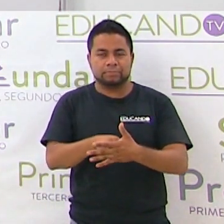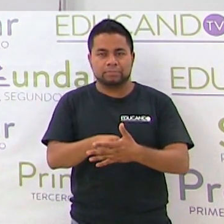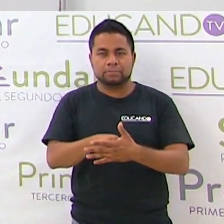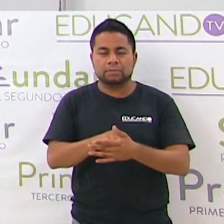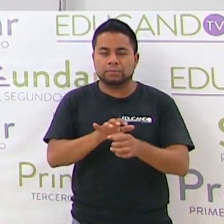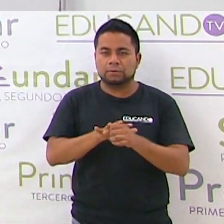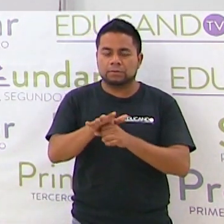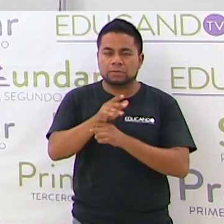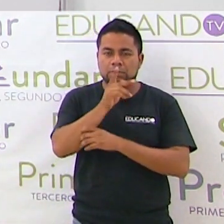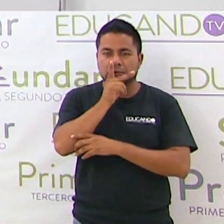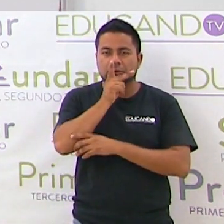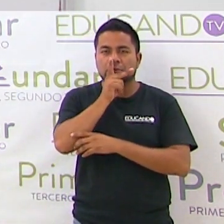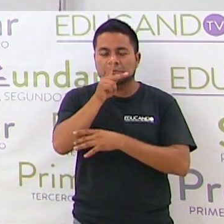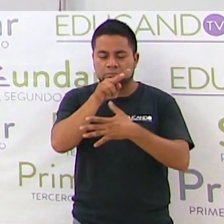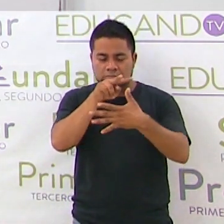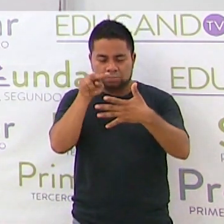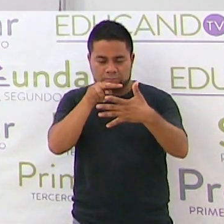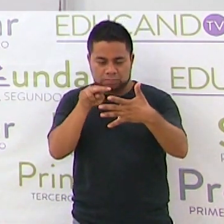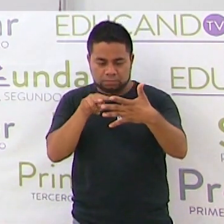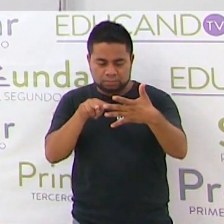las palabras